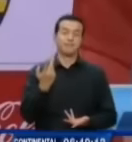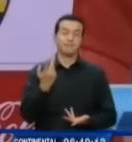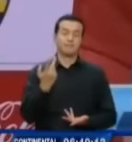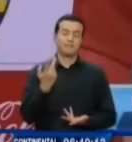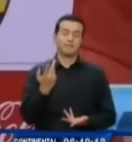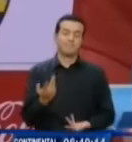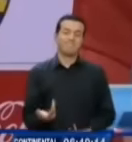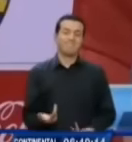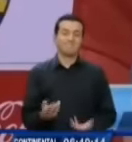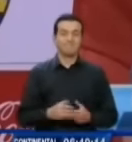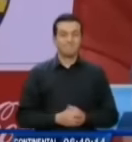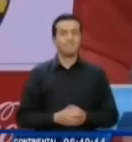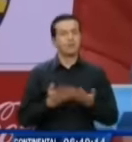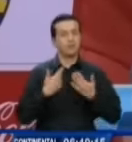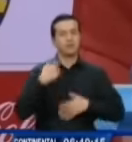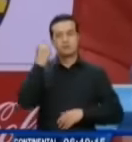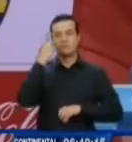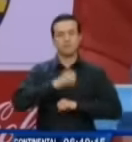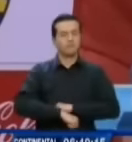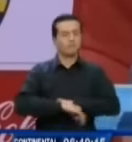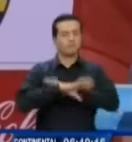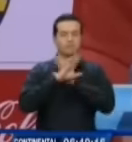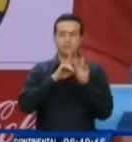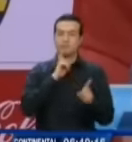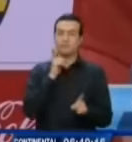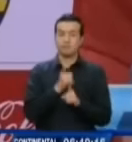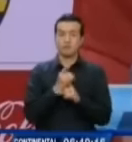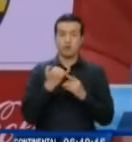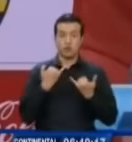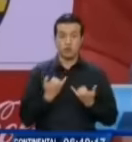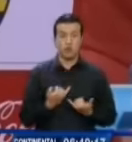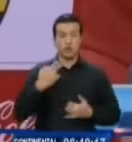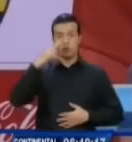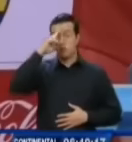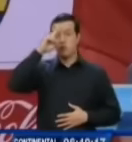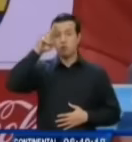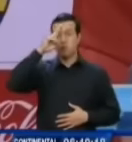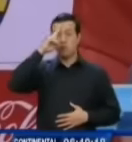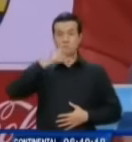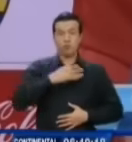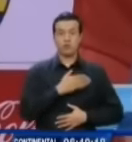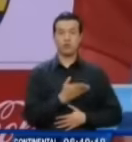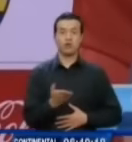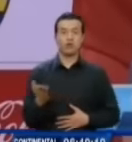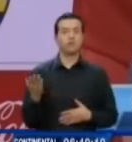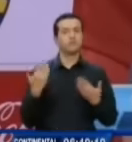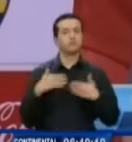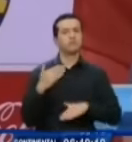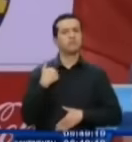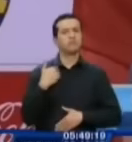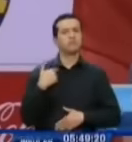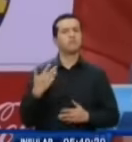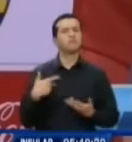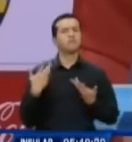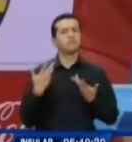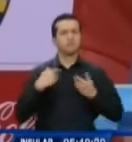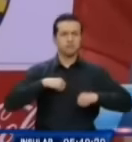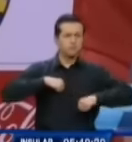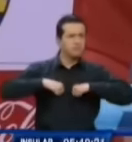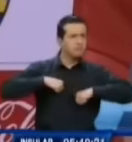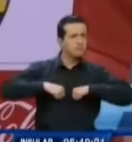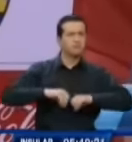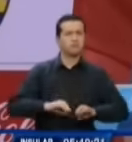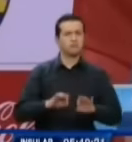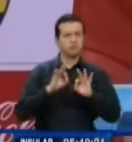Pero quedó en claro que nuestros futbolistas tienen agallas,